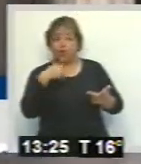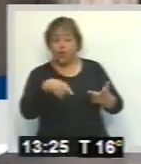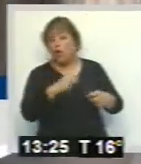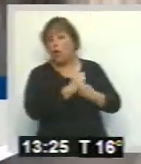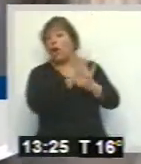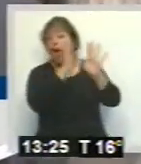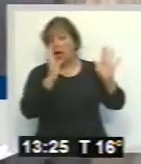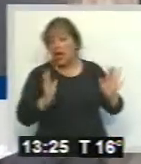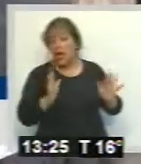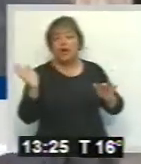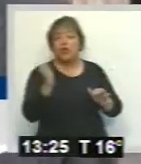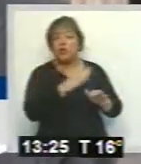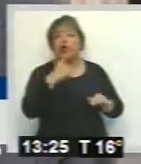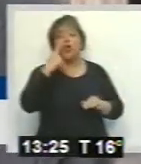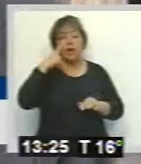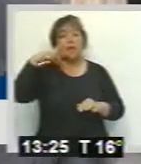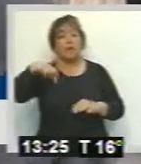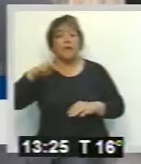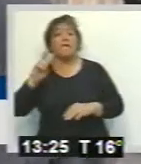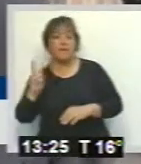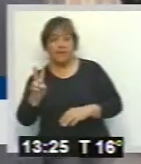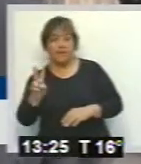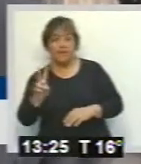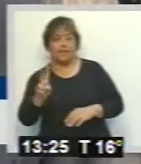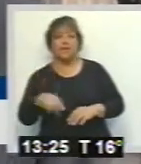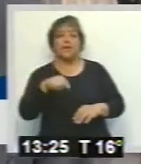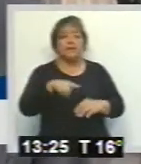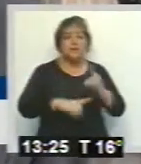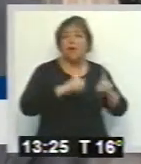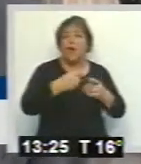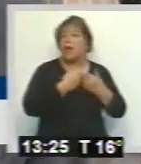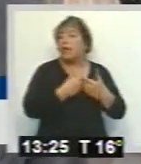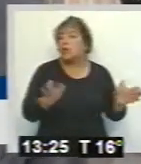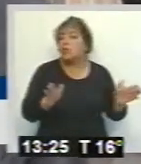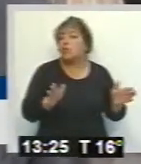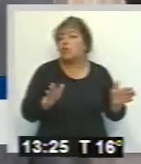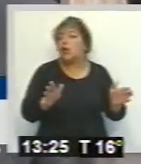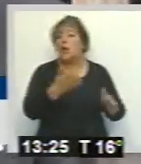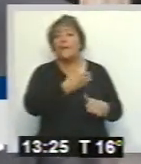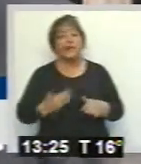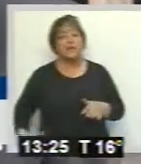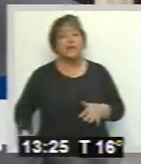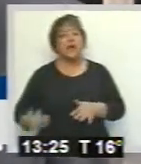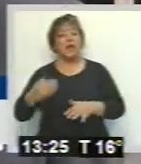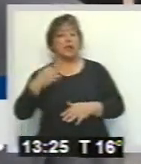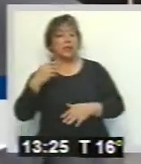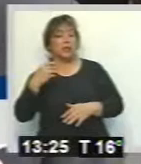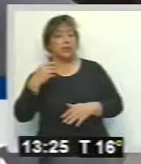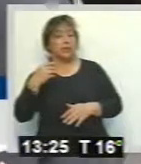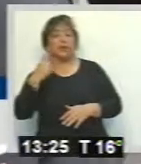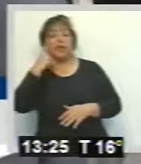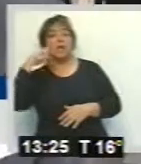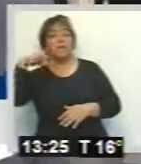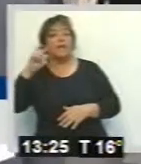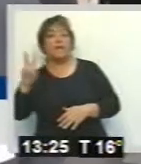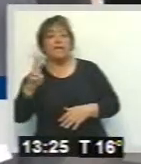absolutamente todo el Instituto Provincial de Desarrollo Urbano y Vivienda, si bien es cierto que renunció a Lezanco, pero eso no quita porque es un ente autárquico, los entes autárquicos